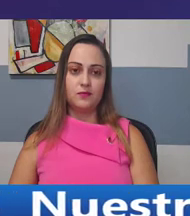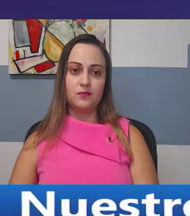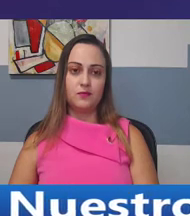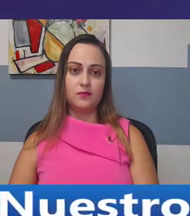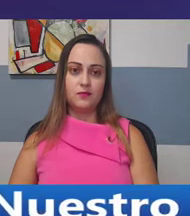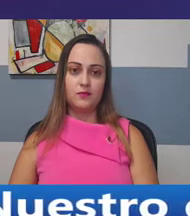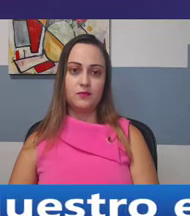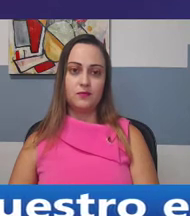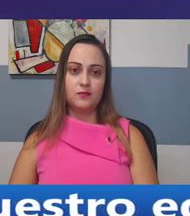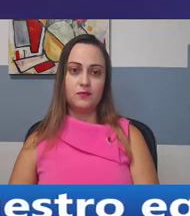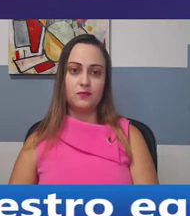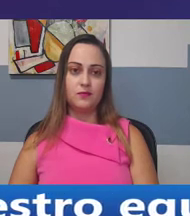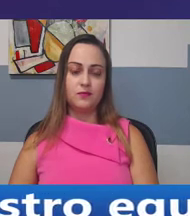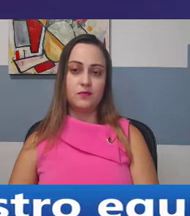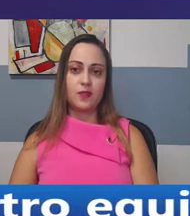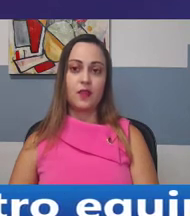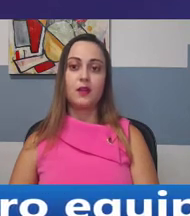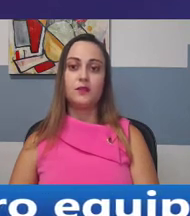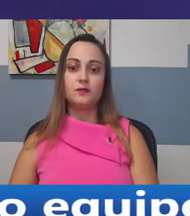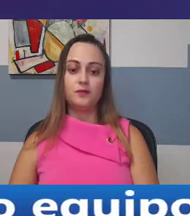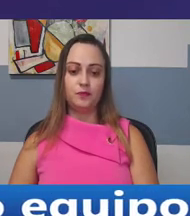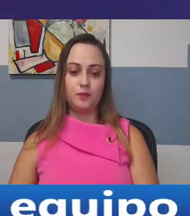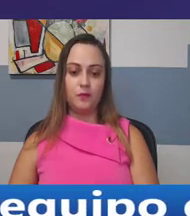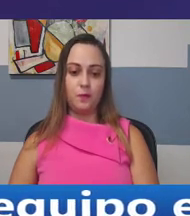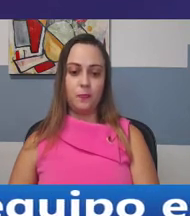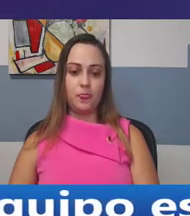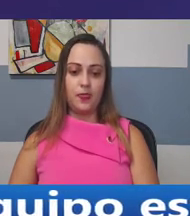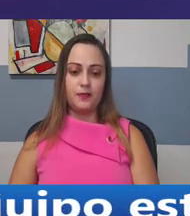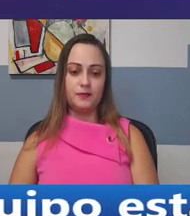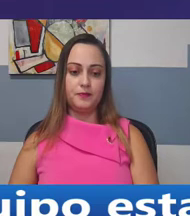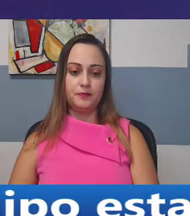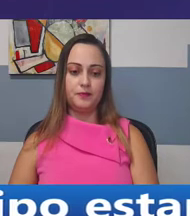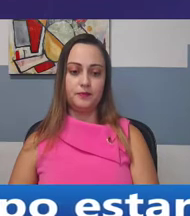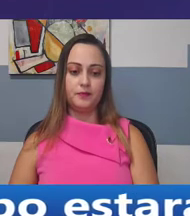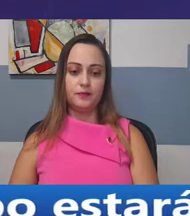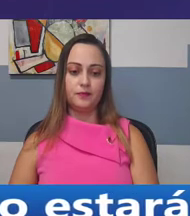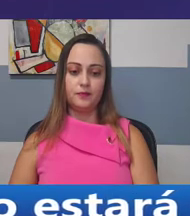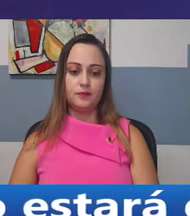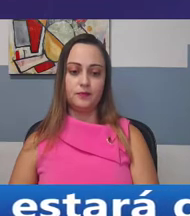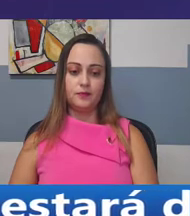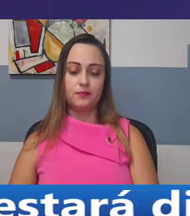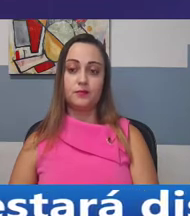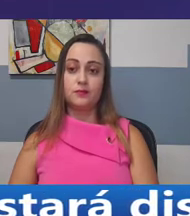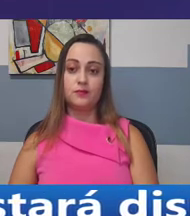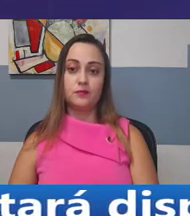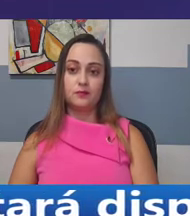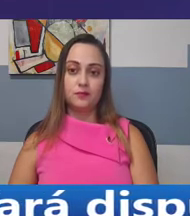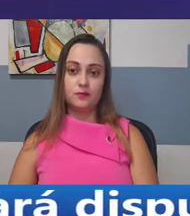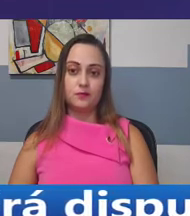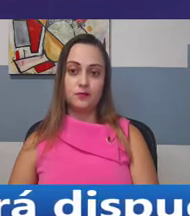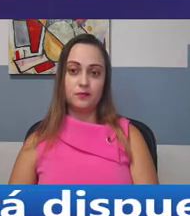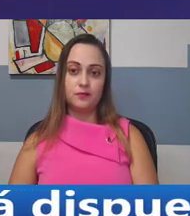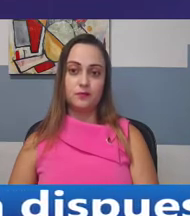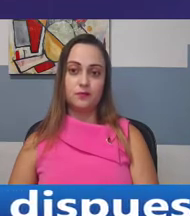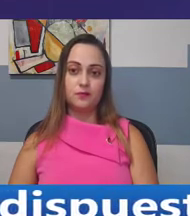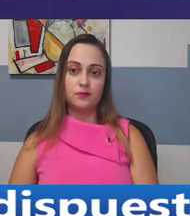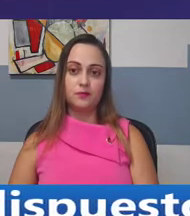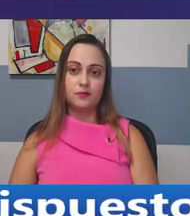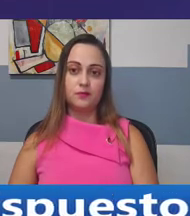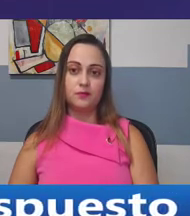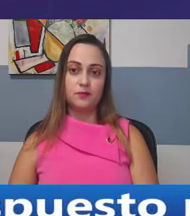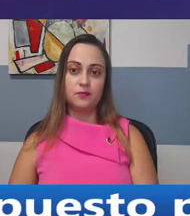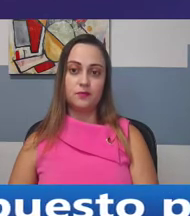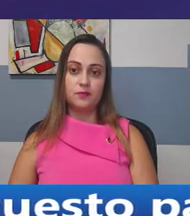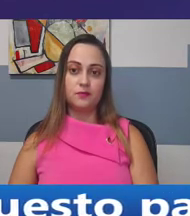Nevada a estar de Real Estate Division acá. Y de hecho, no necesitas ni tener permisos de trabajo, ni no necesitas ni ser